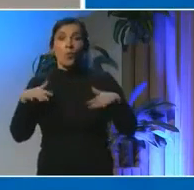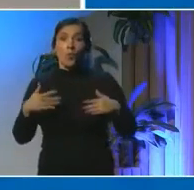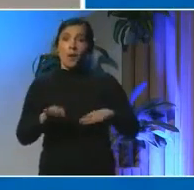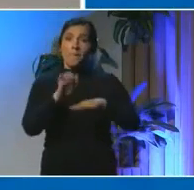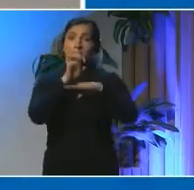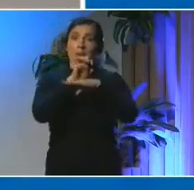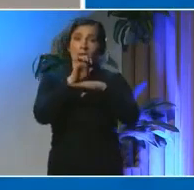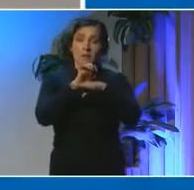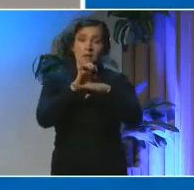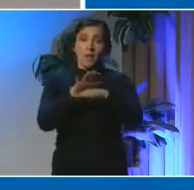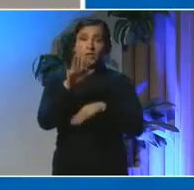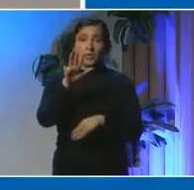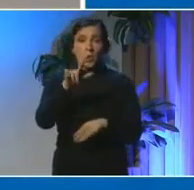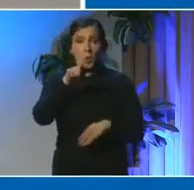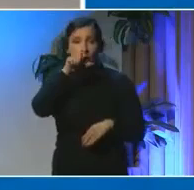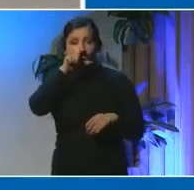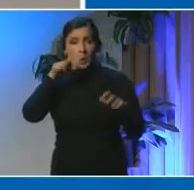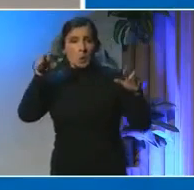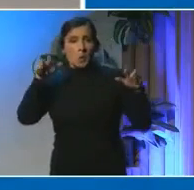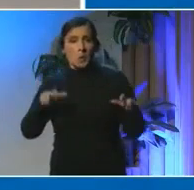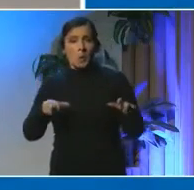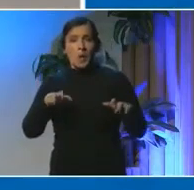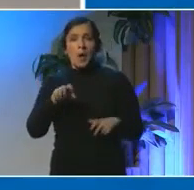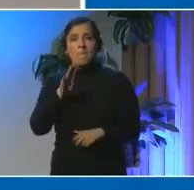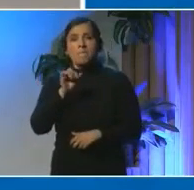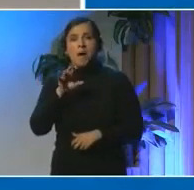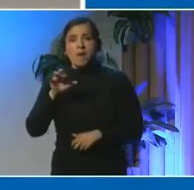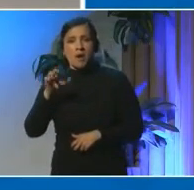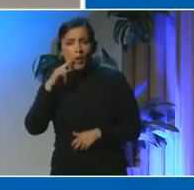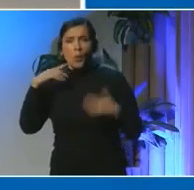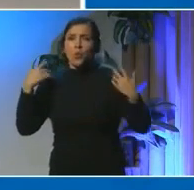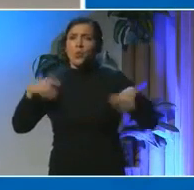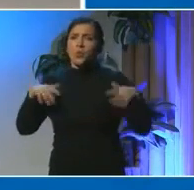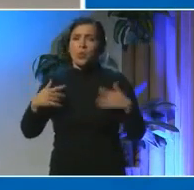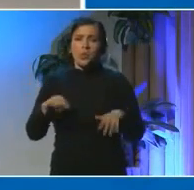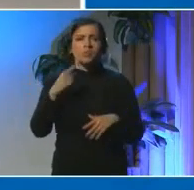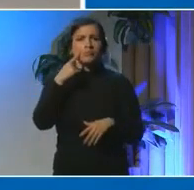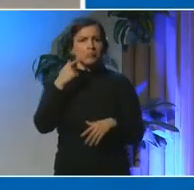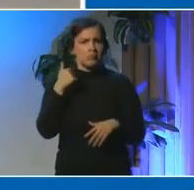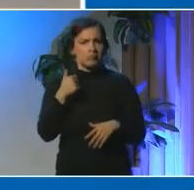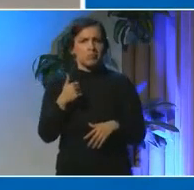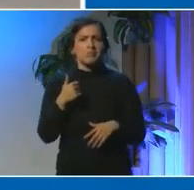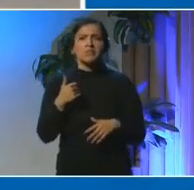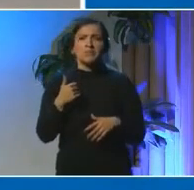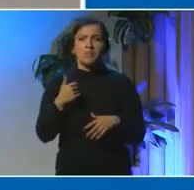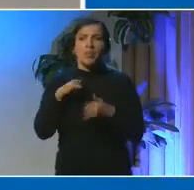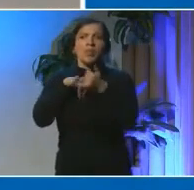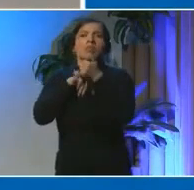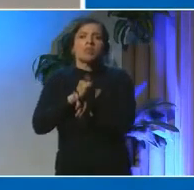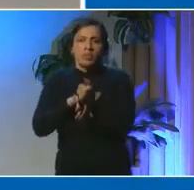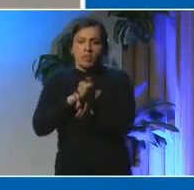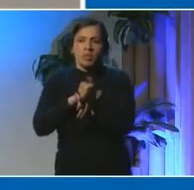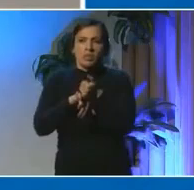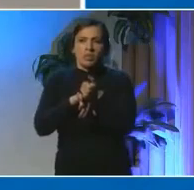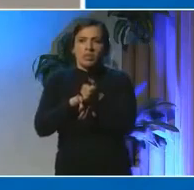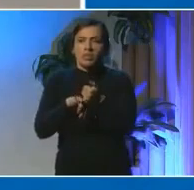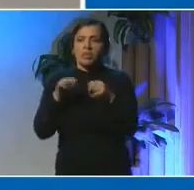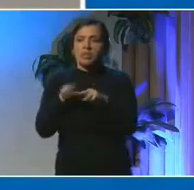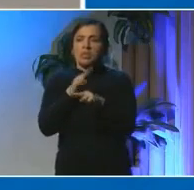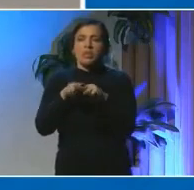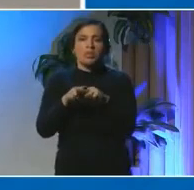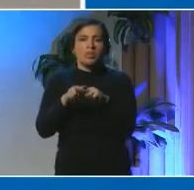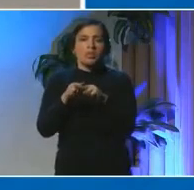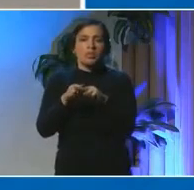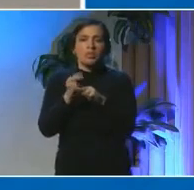tiene tanta dependencia a Pues a un riesgo de naturaleza depender de algo que la naturaleza nos da como es el